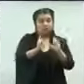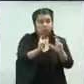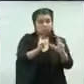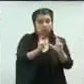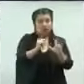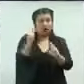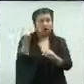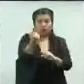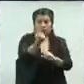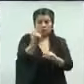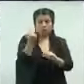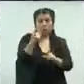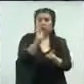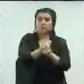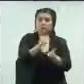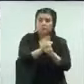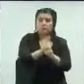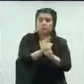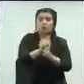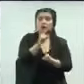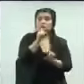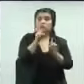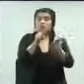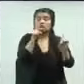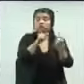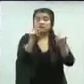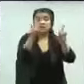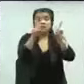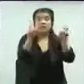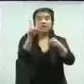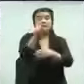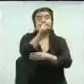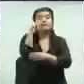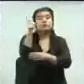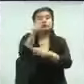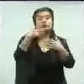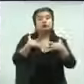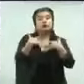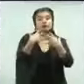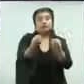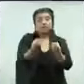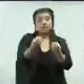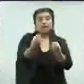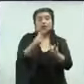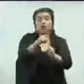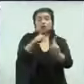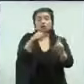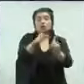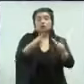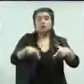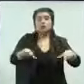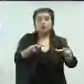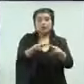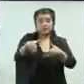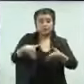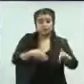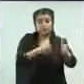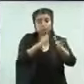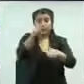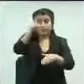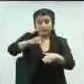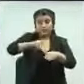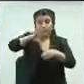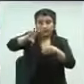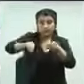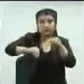completamente en lo correcto, y es uno de los puntos, digamos, los aspectos de fortalecimiento de las zonas viales tienen que incluir